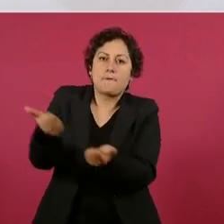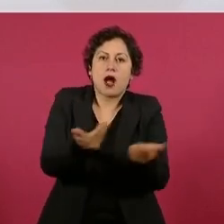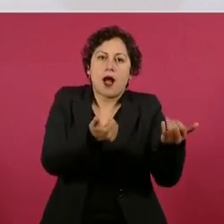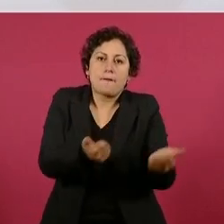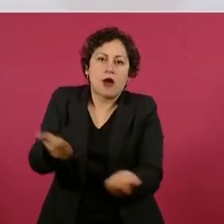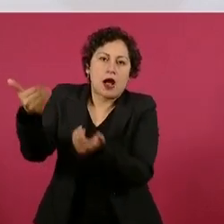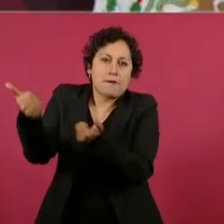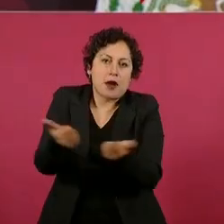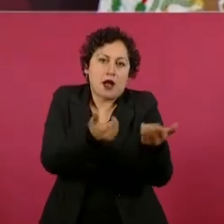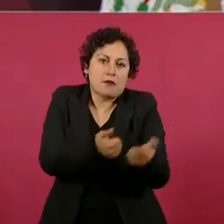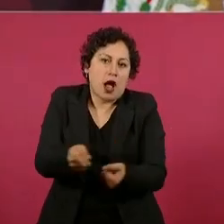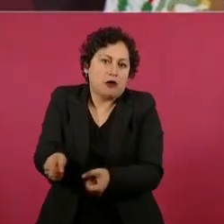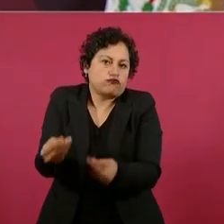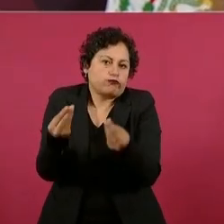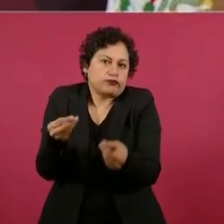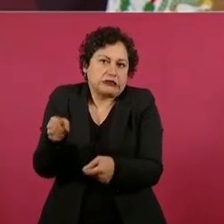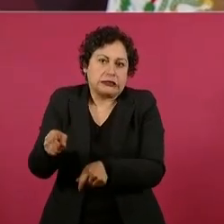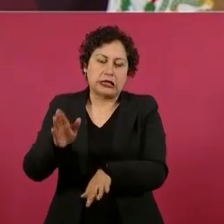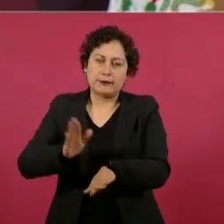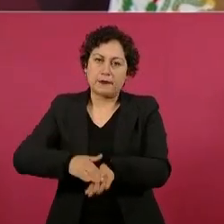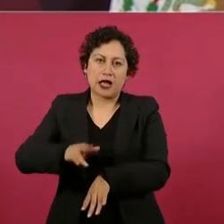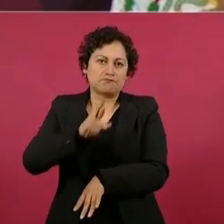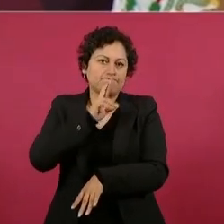de todos los puertos.